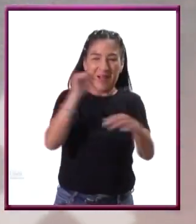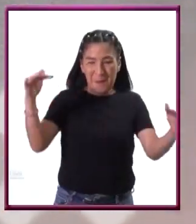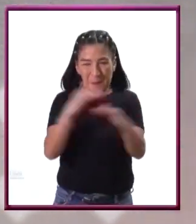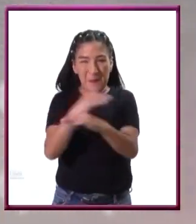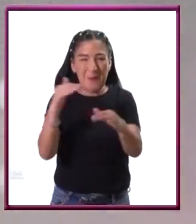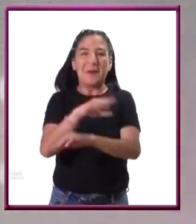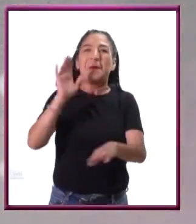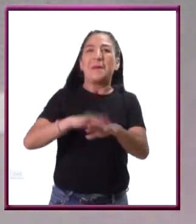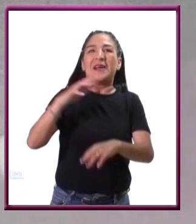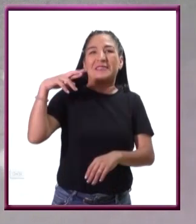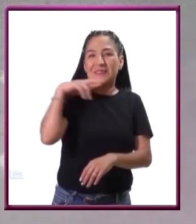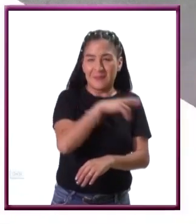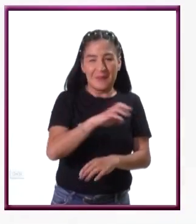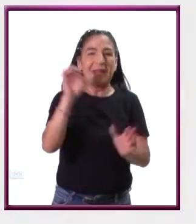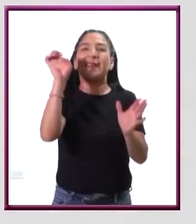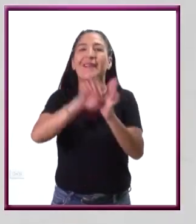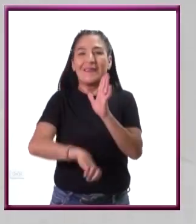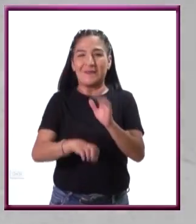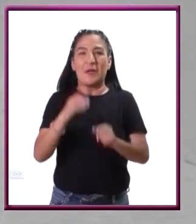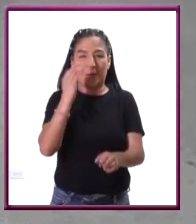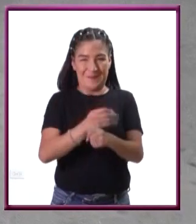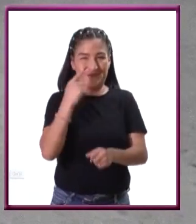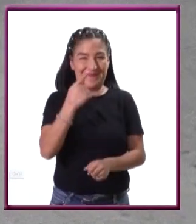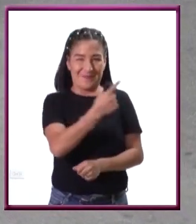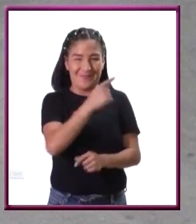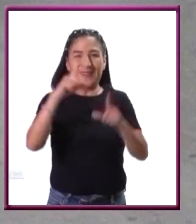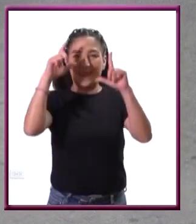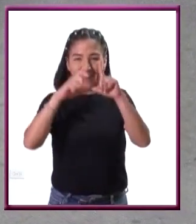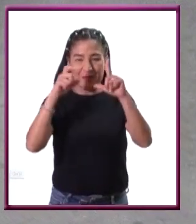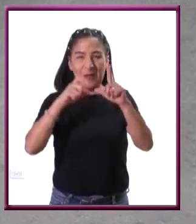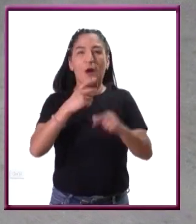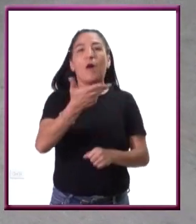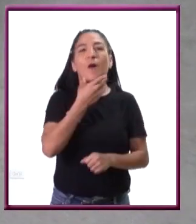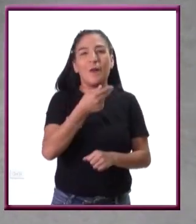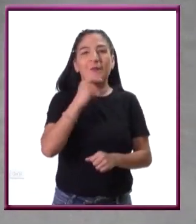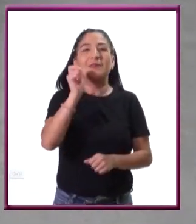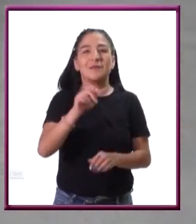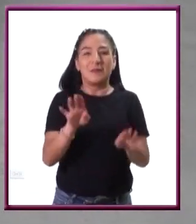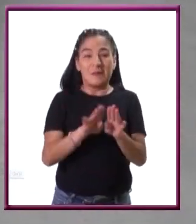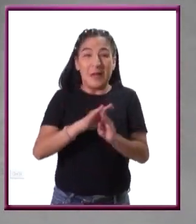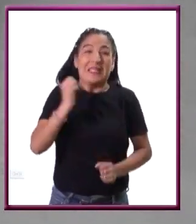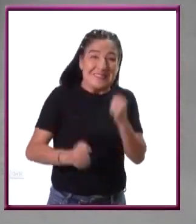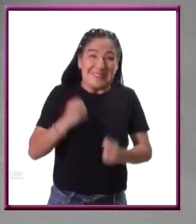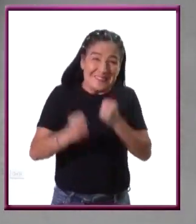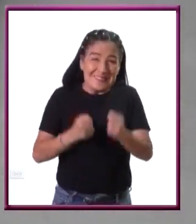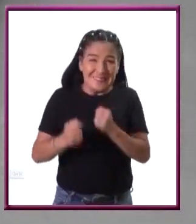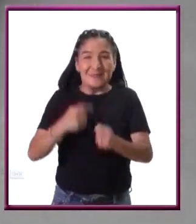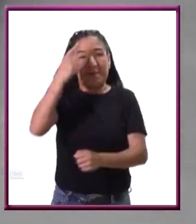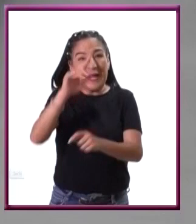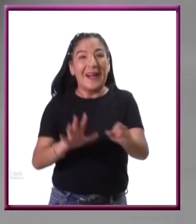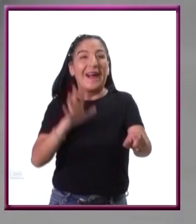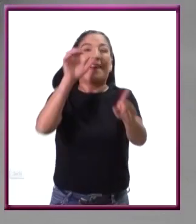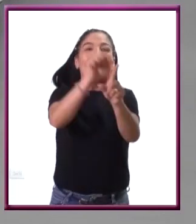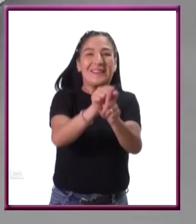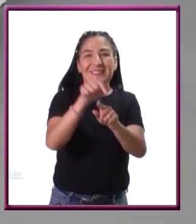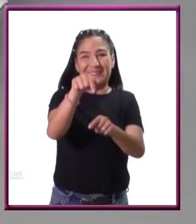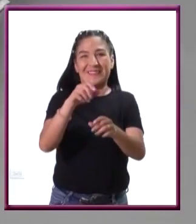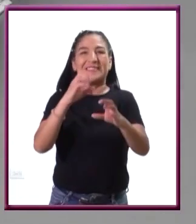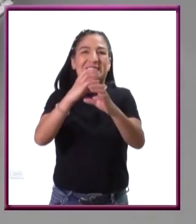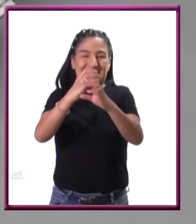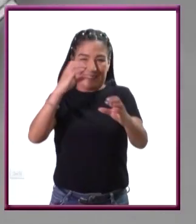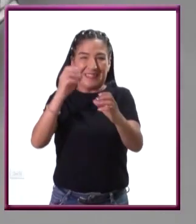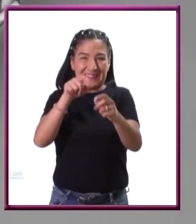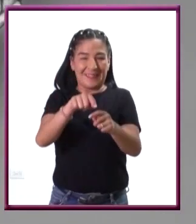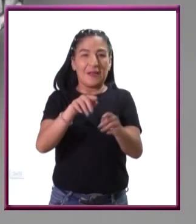Por ejemplo, en esta fotografía vemos a un hombre que tiene que correr para alcanzar el tranvía. Casi lo alcanza y